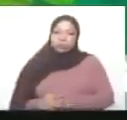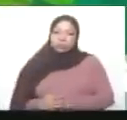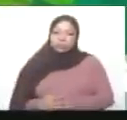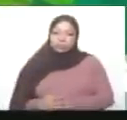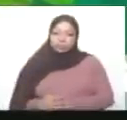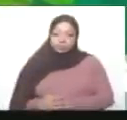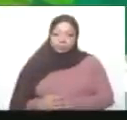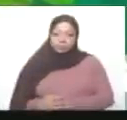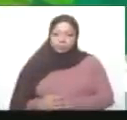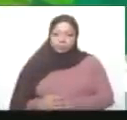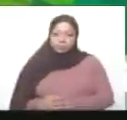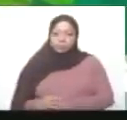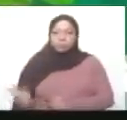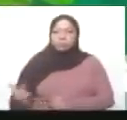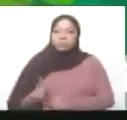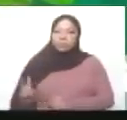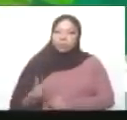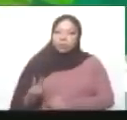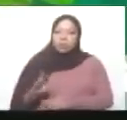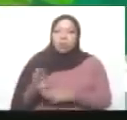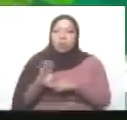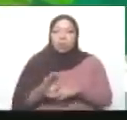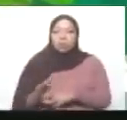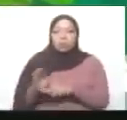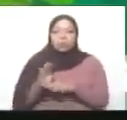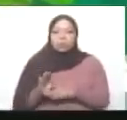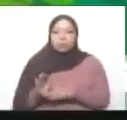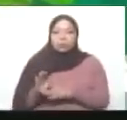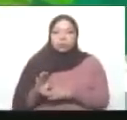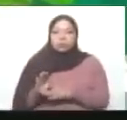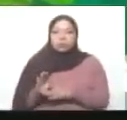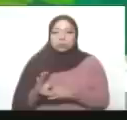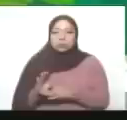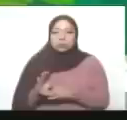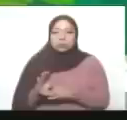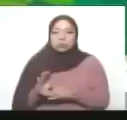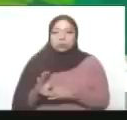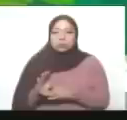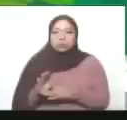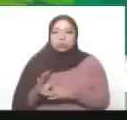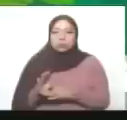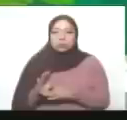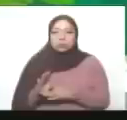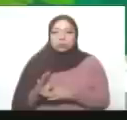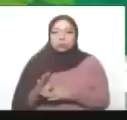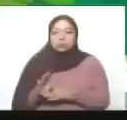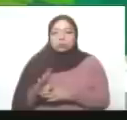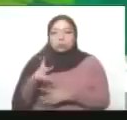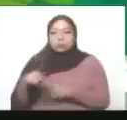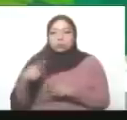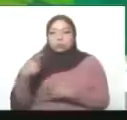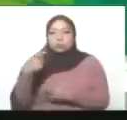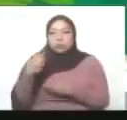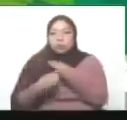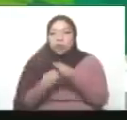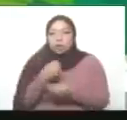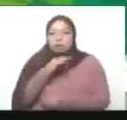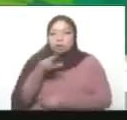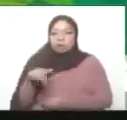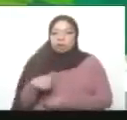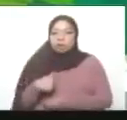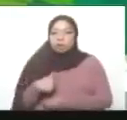por eso Venezuela mantuvo luego con la llegada del General Cipriano Castro